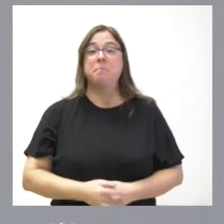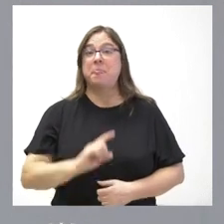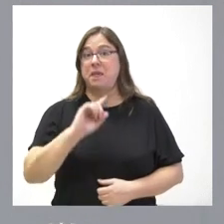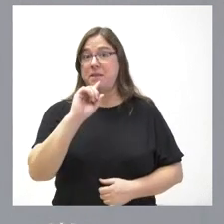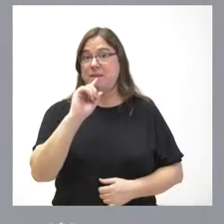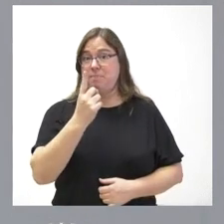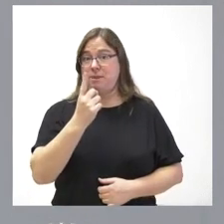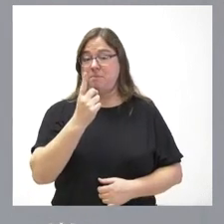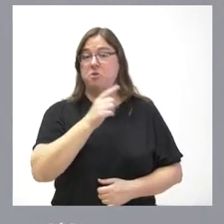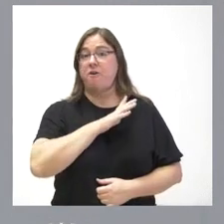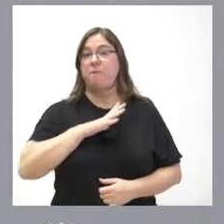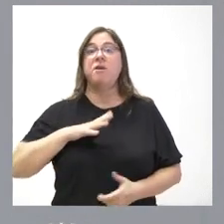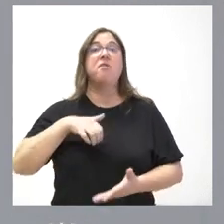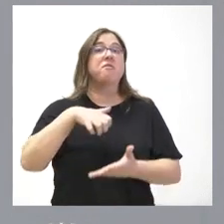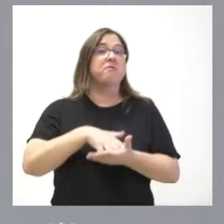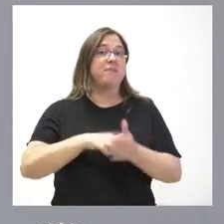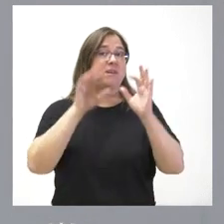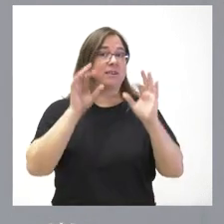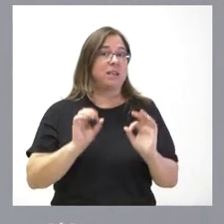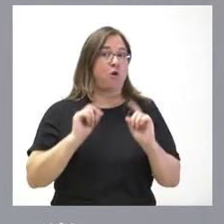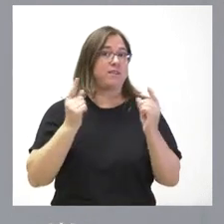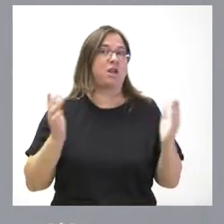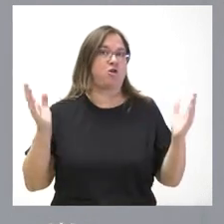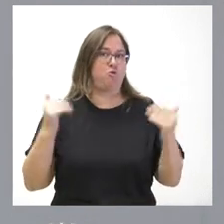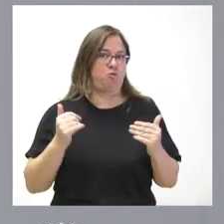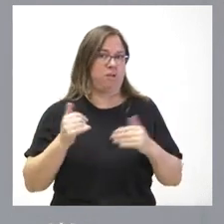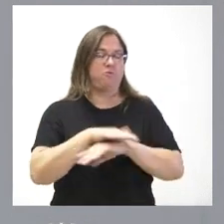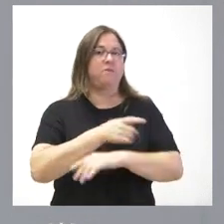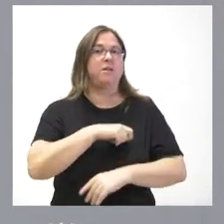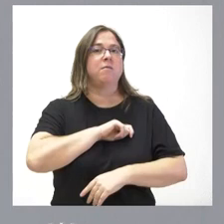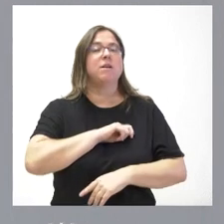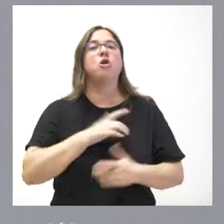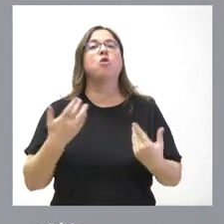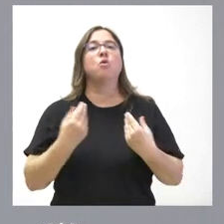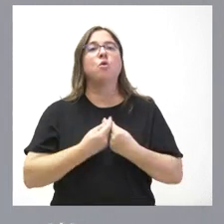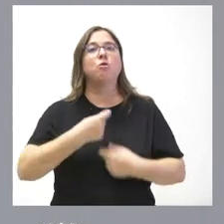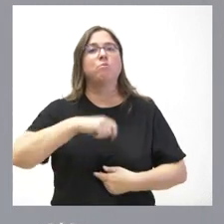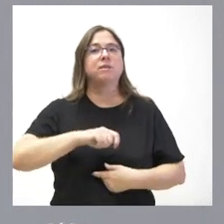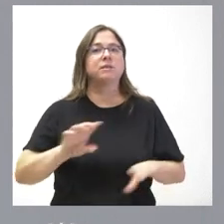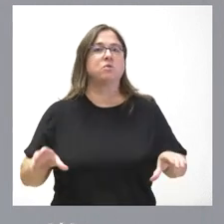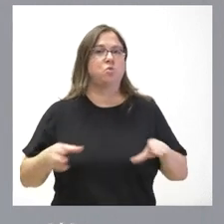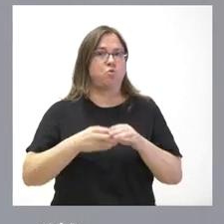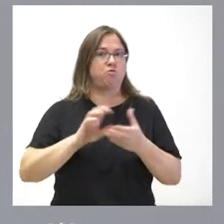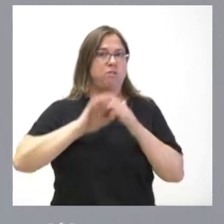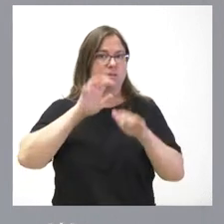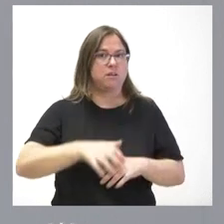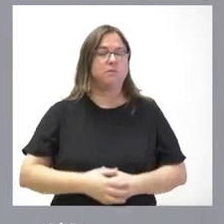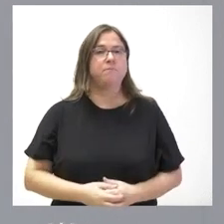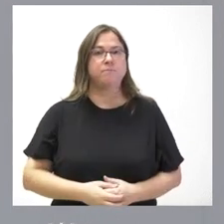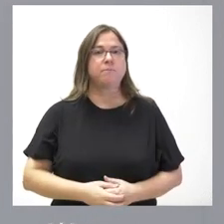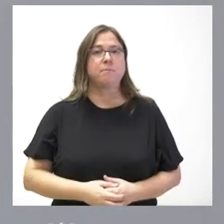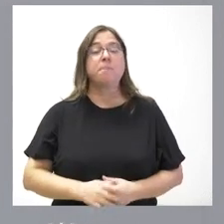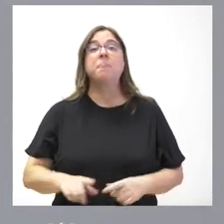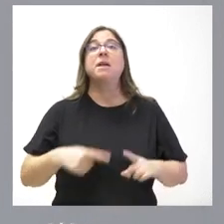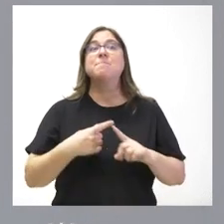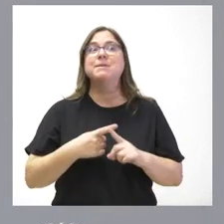todavía no hay fecha ofrecida por el presidente del de España para esta reunión con el presidente de la junta de Castilla de León tampoco lo